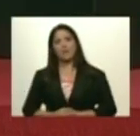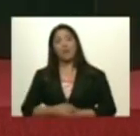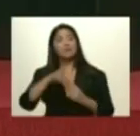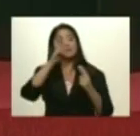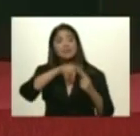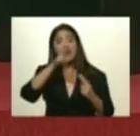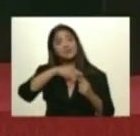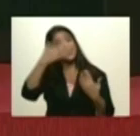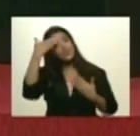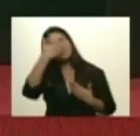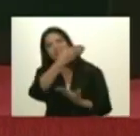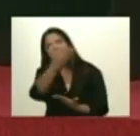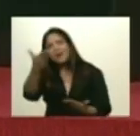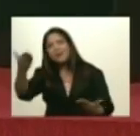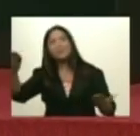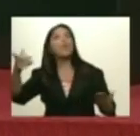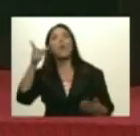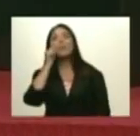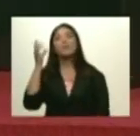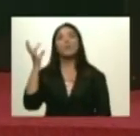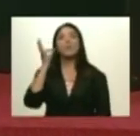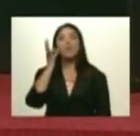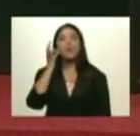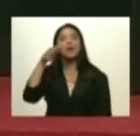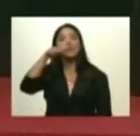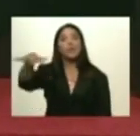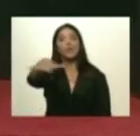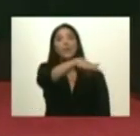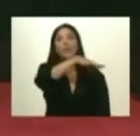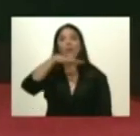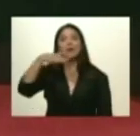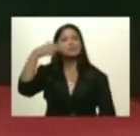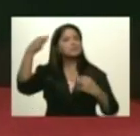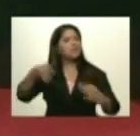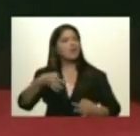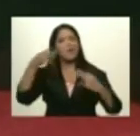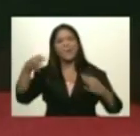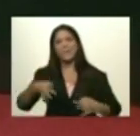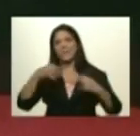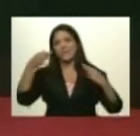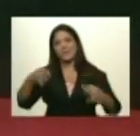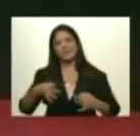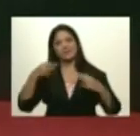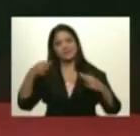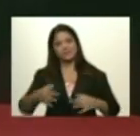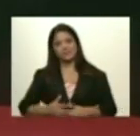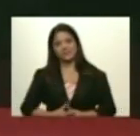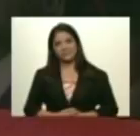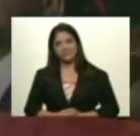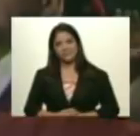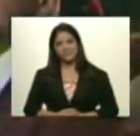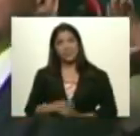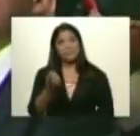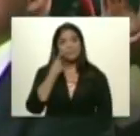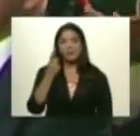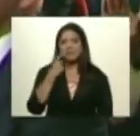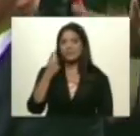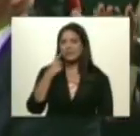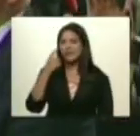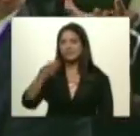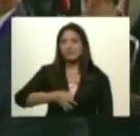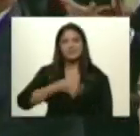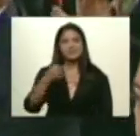Tachira, un saludo a todos los hombres y mujeres de nuestro pueblo que siempre están pendientes